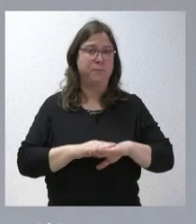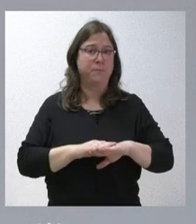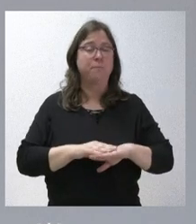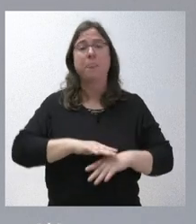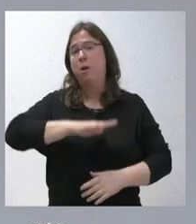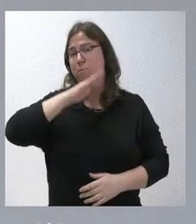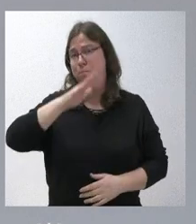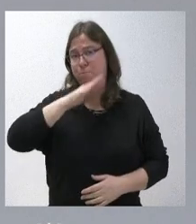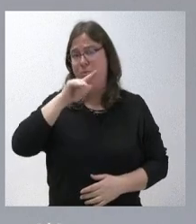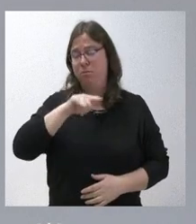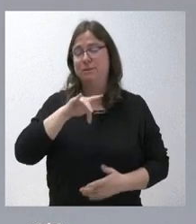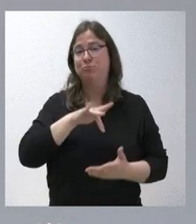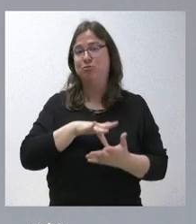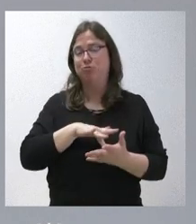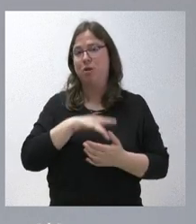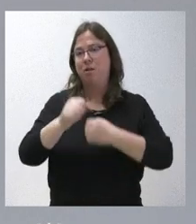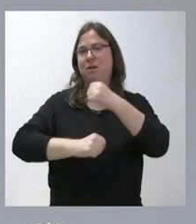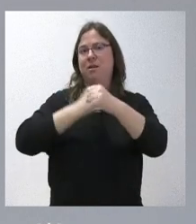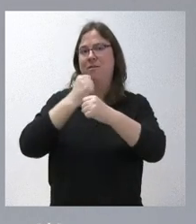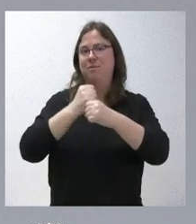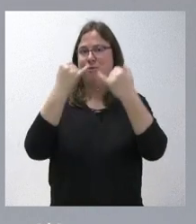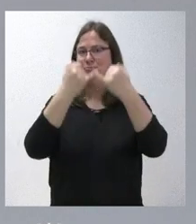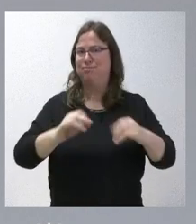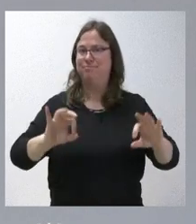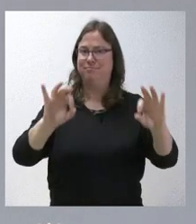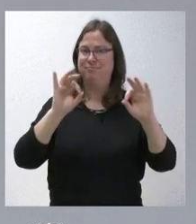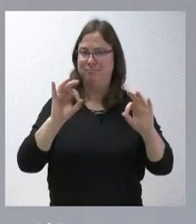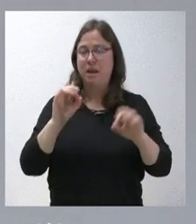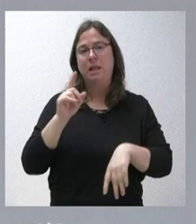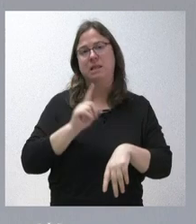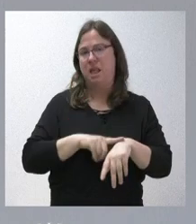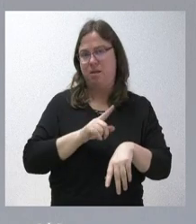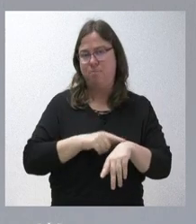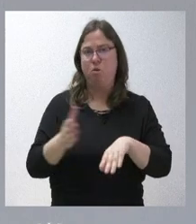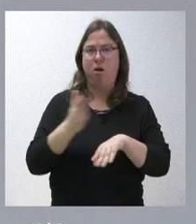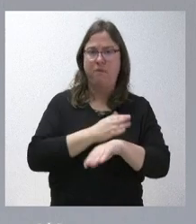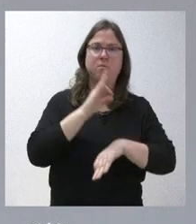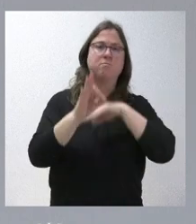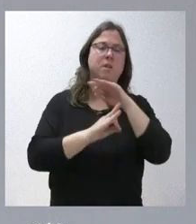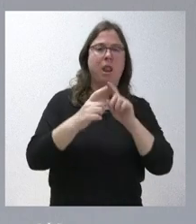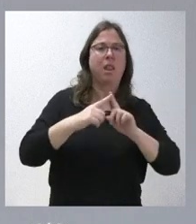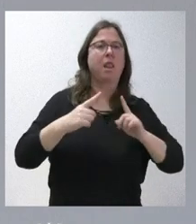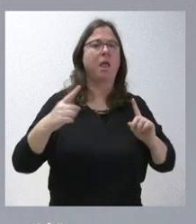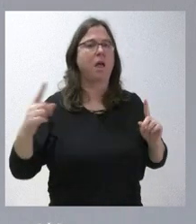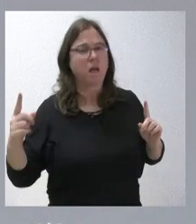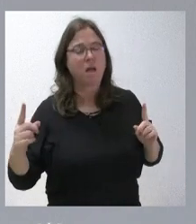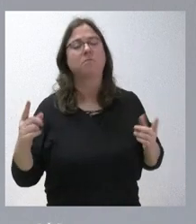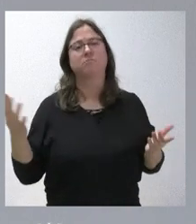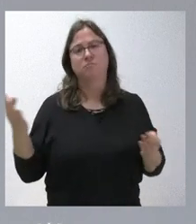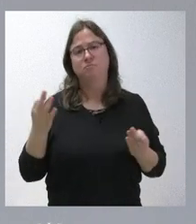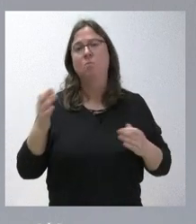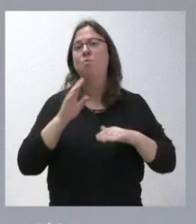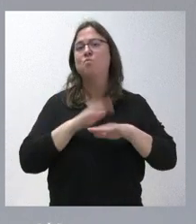conmemoración de ese tipo como pretendemos realizarla exige unos tiempos que se prolongan de manera dilatada y por